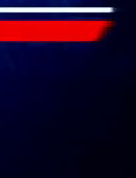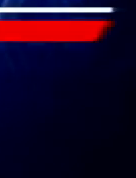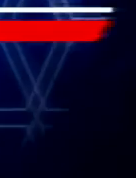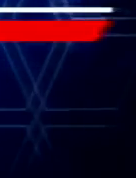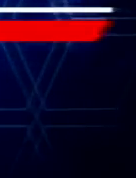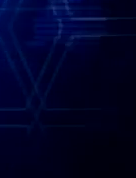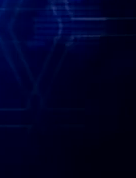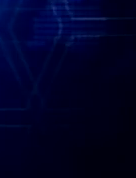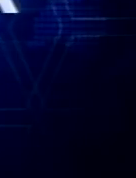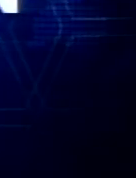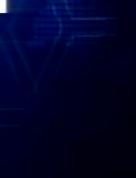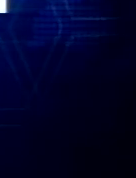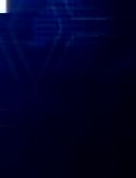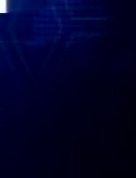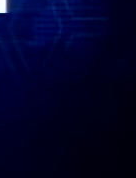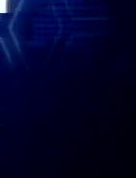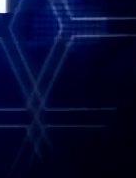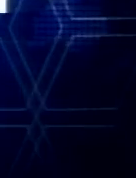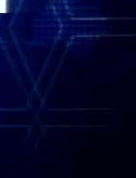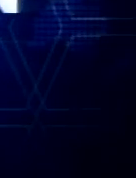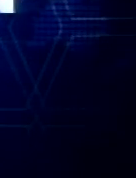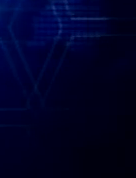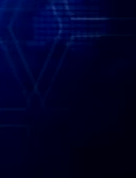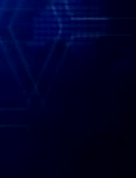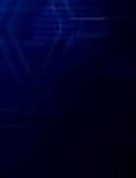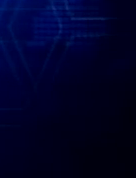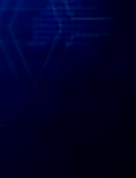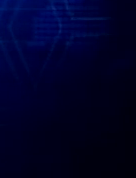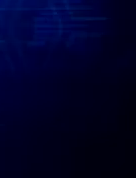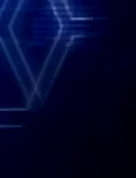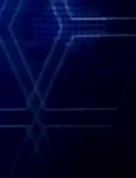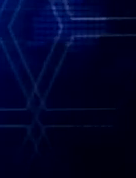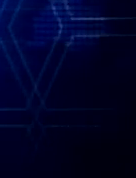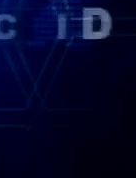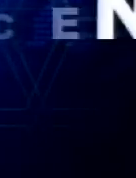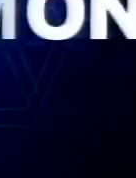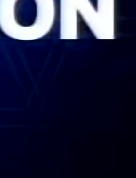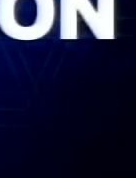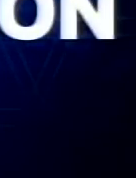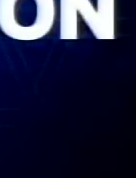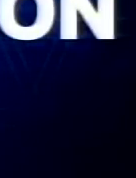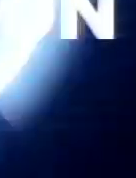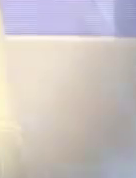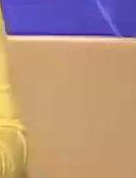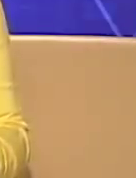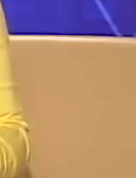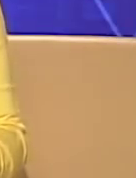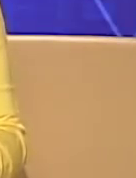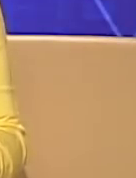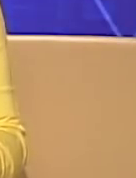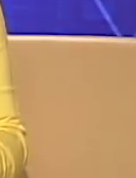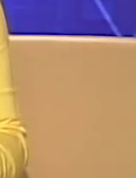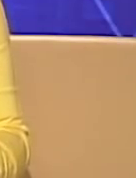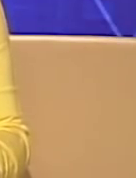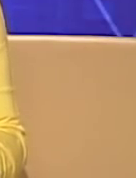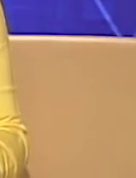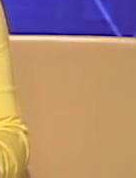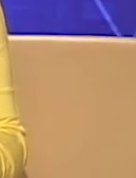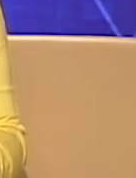Entrevista Venevisión, líder en opinión, por tu canal independiente, Venevisión. Muchísimas gracias